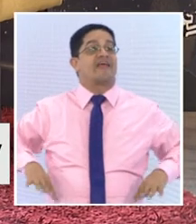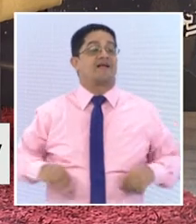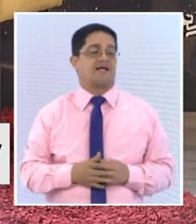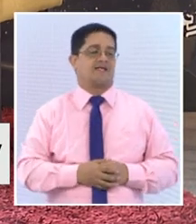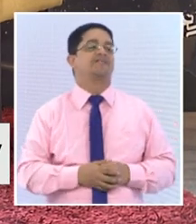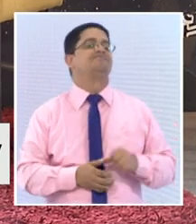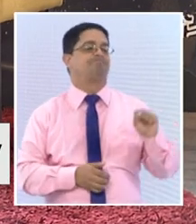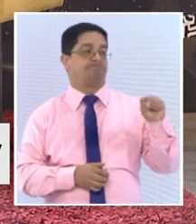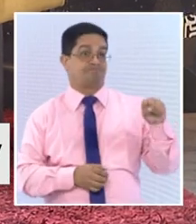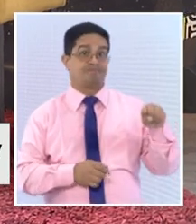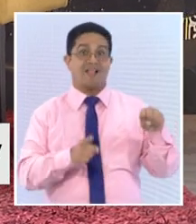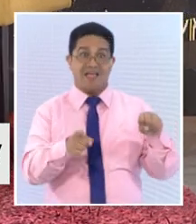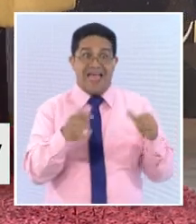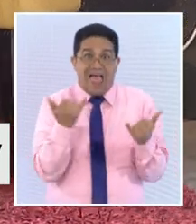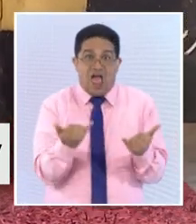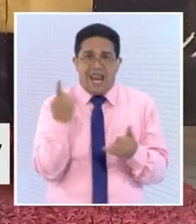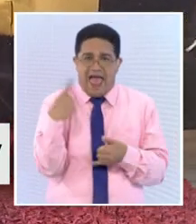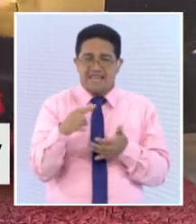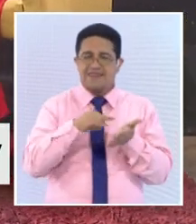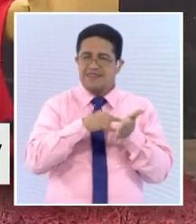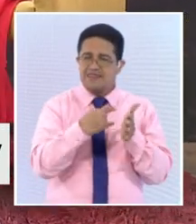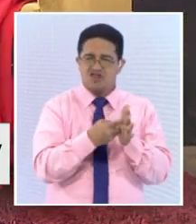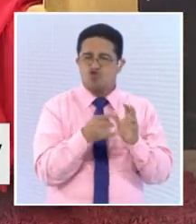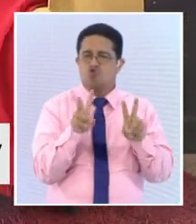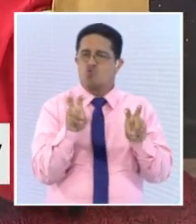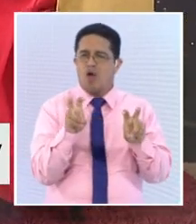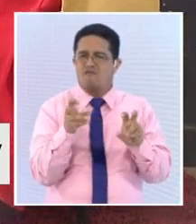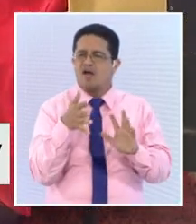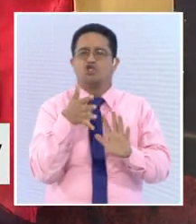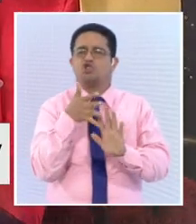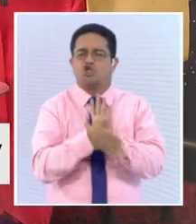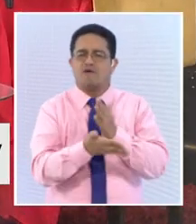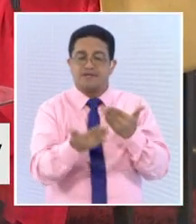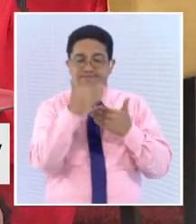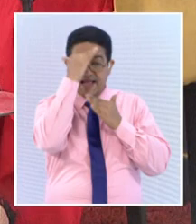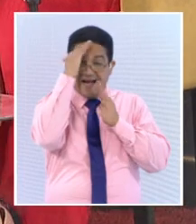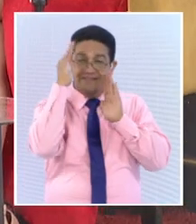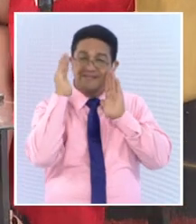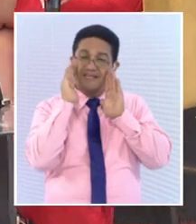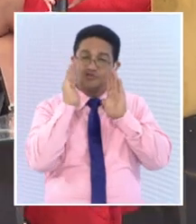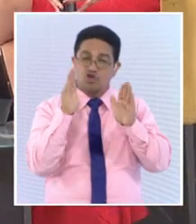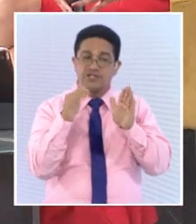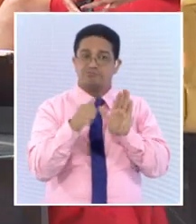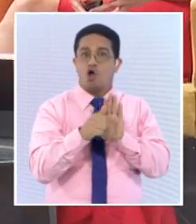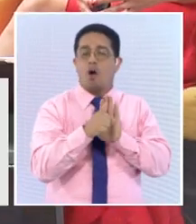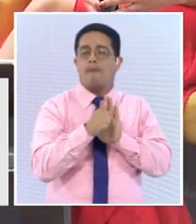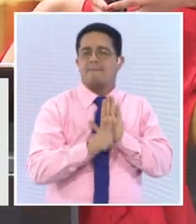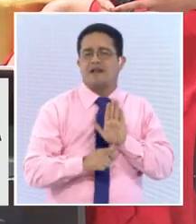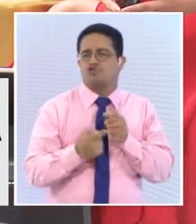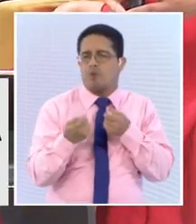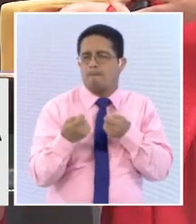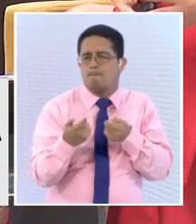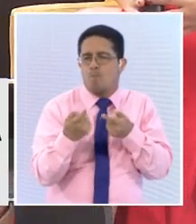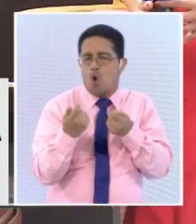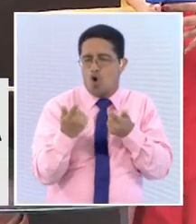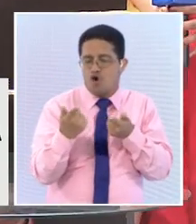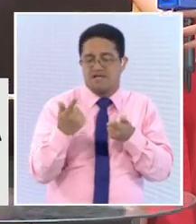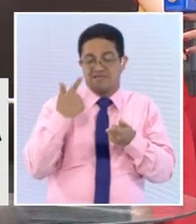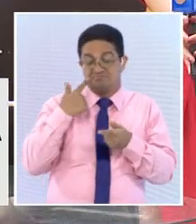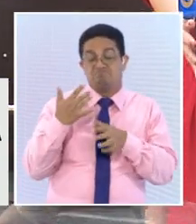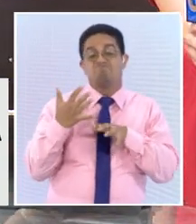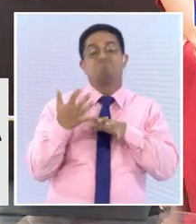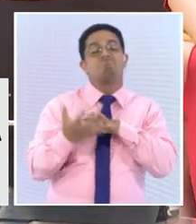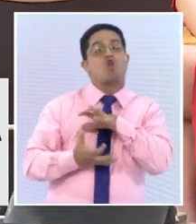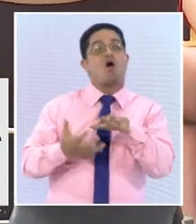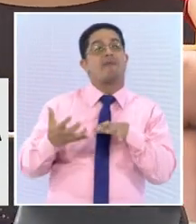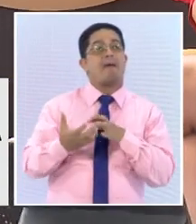técnicas nuevas e innovadoras que tratan sobre el abordaje mínimamente invasivo, es decir, aquellas lesiones que